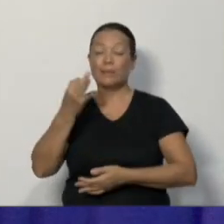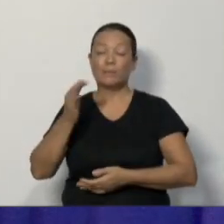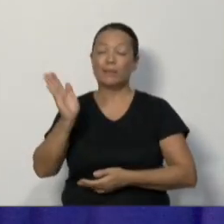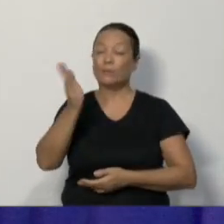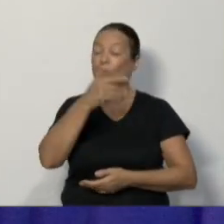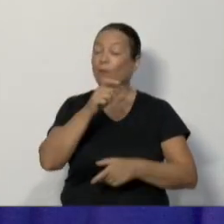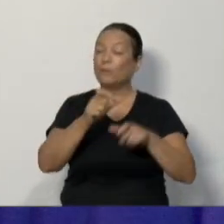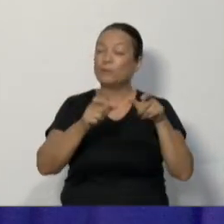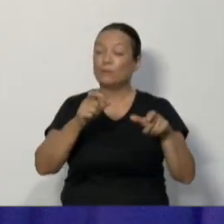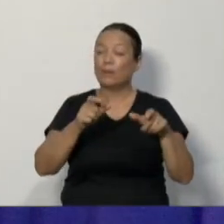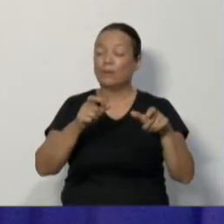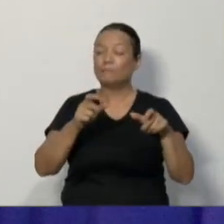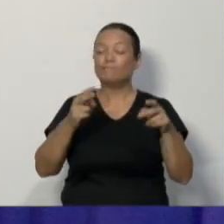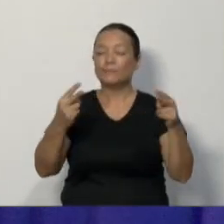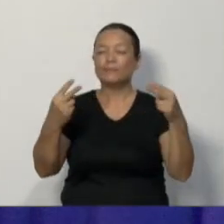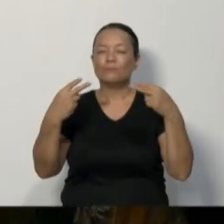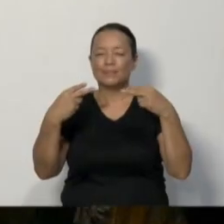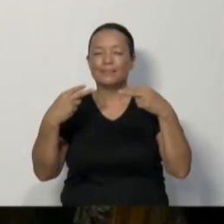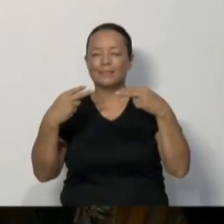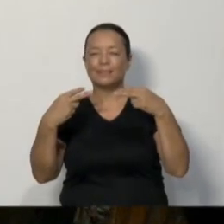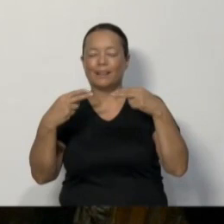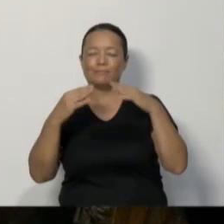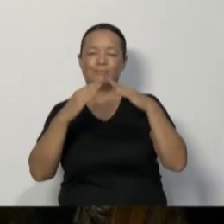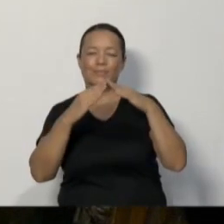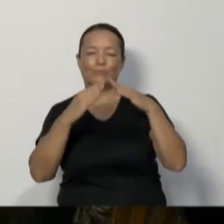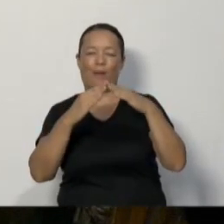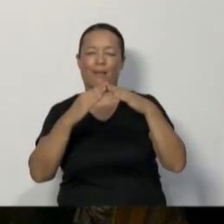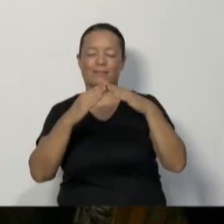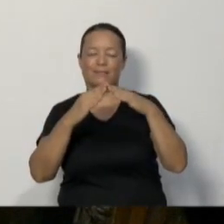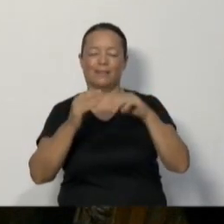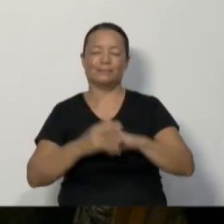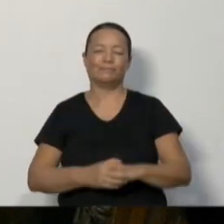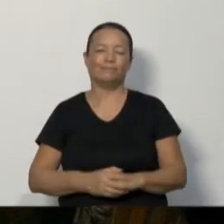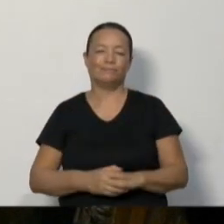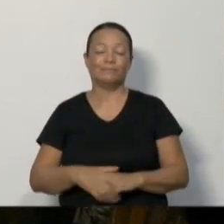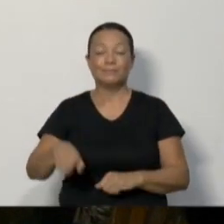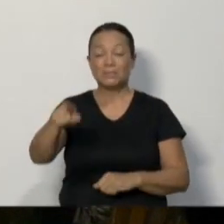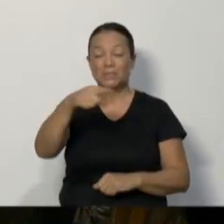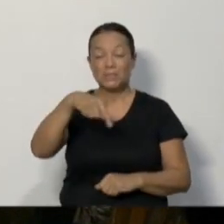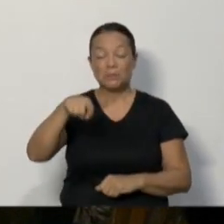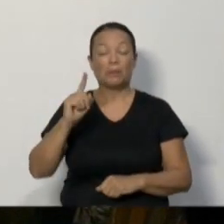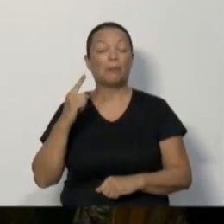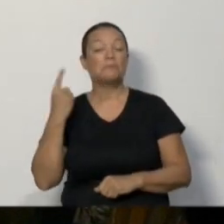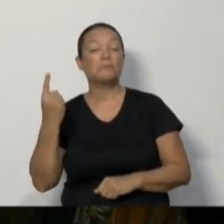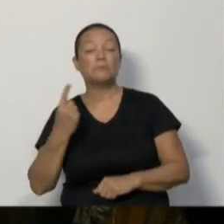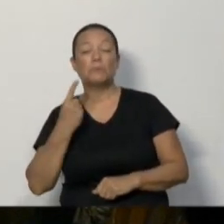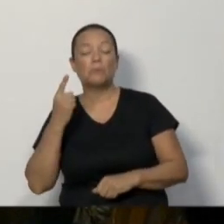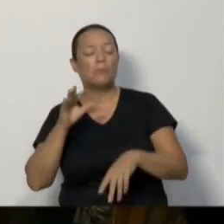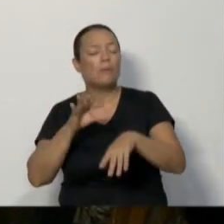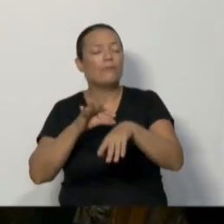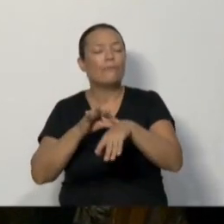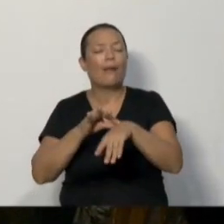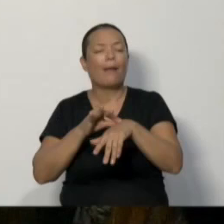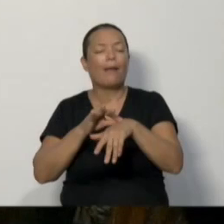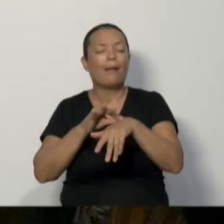todos aquellos hermanos que nos acompañan desde sus casas, aquellos que están solos, aquellos que están